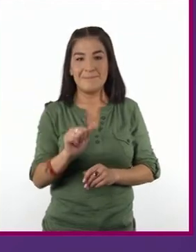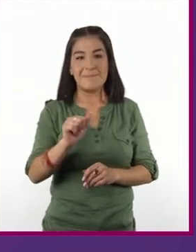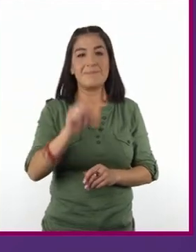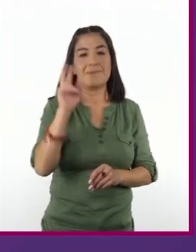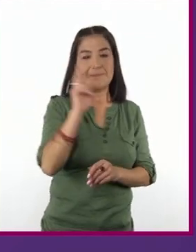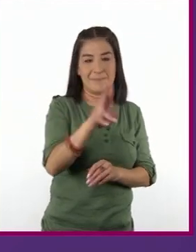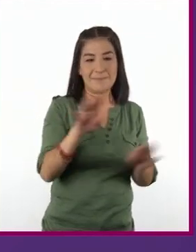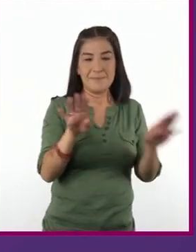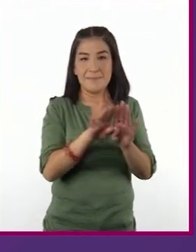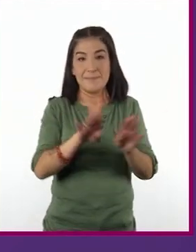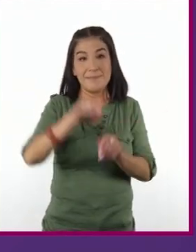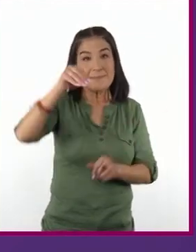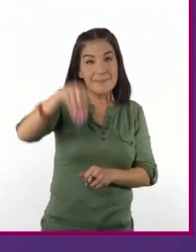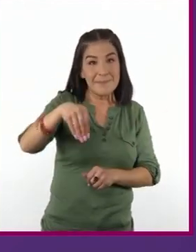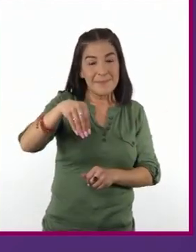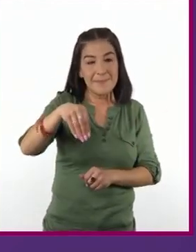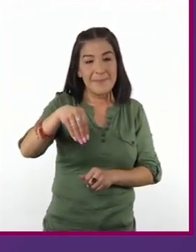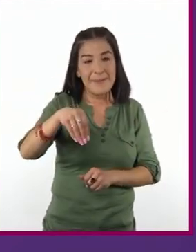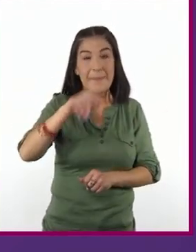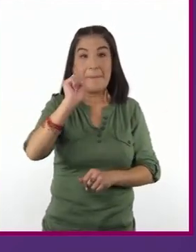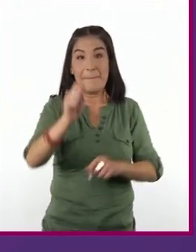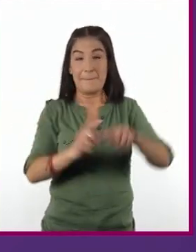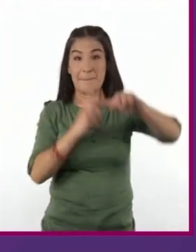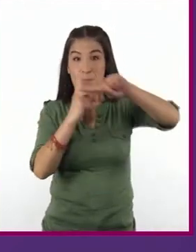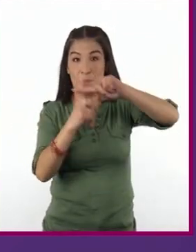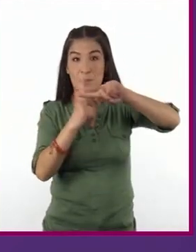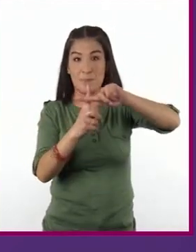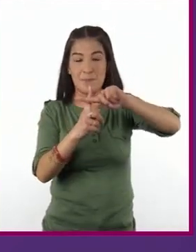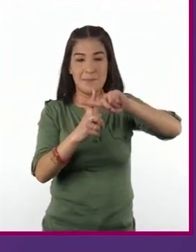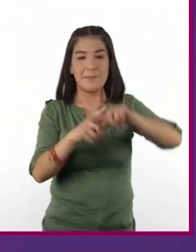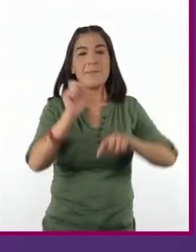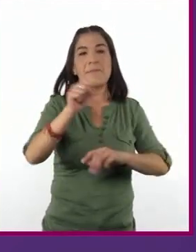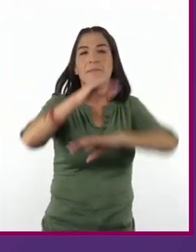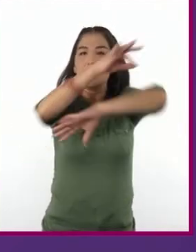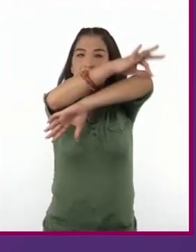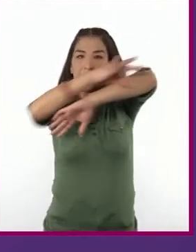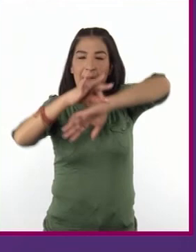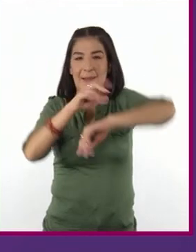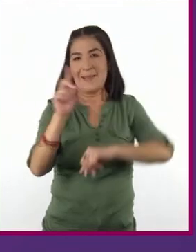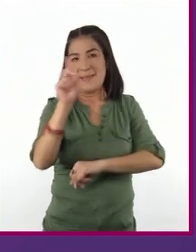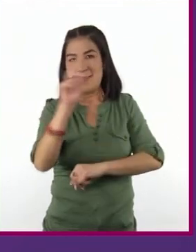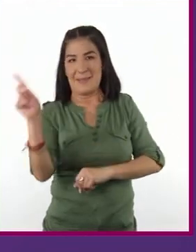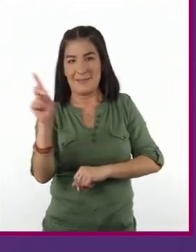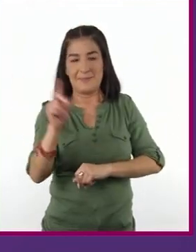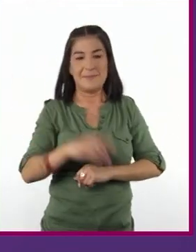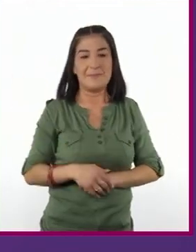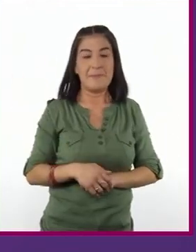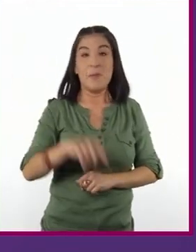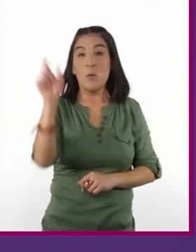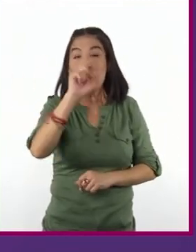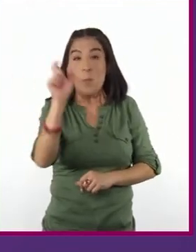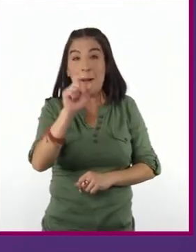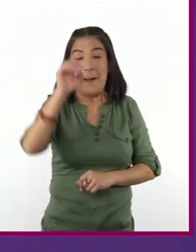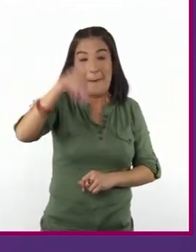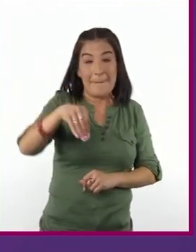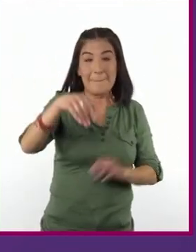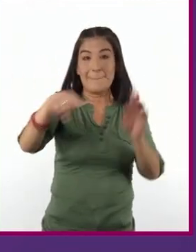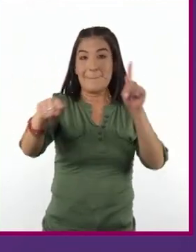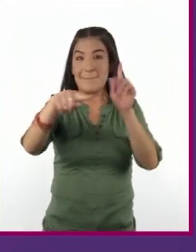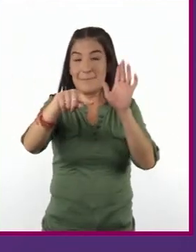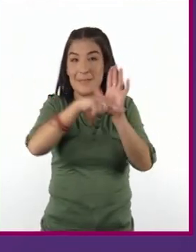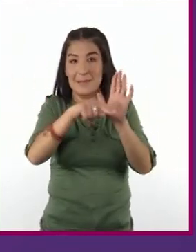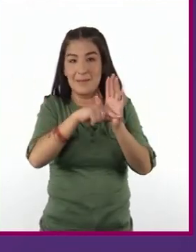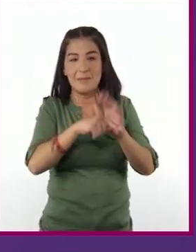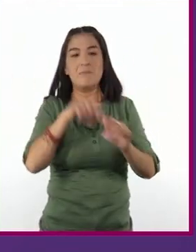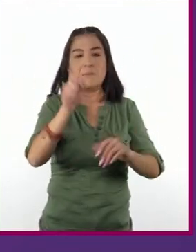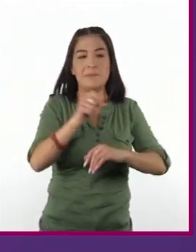de que cuando m es positiva, las líneas se inclinan a la derecha, y cuando m es negativa, las líneas